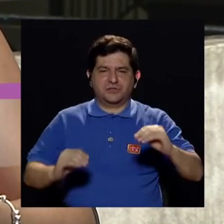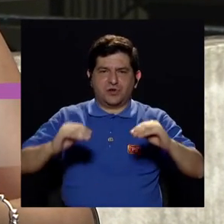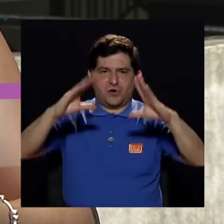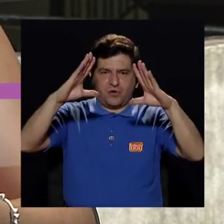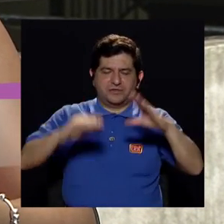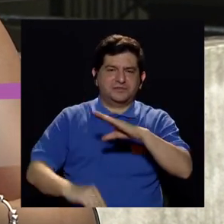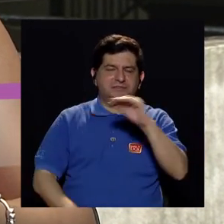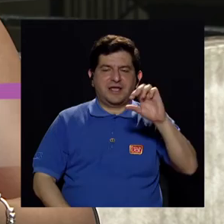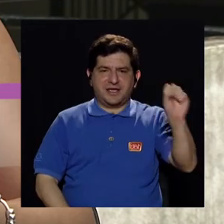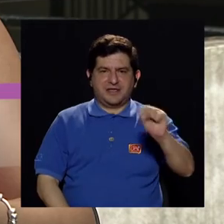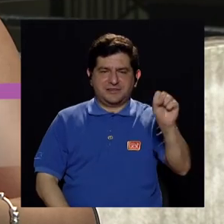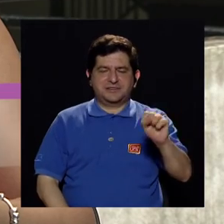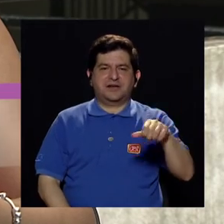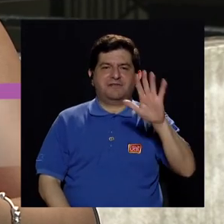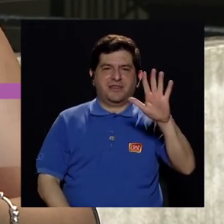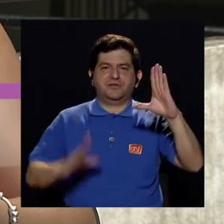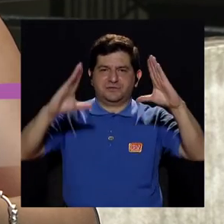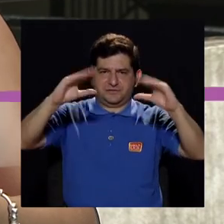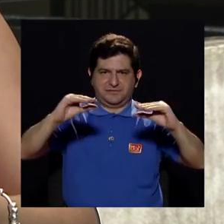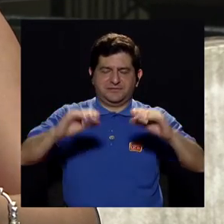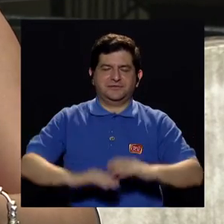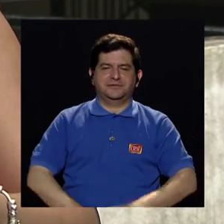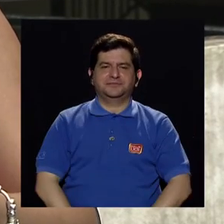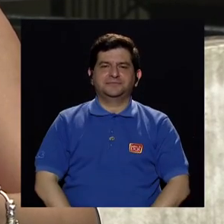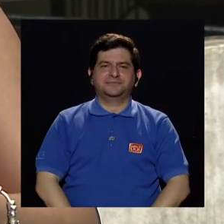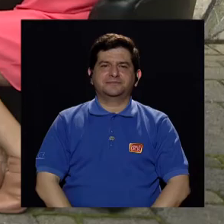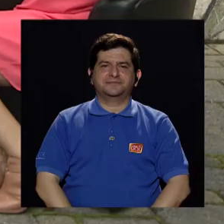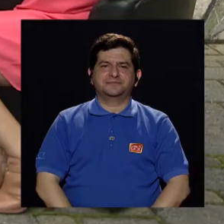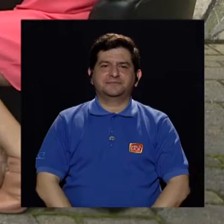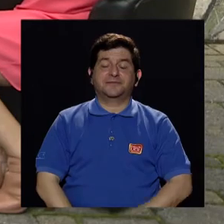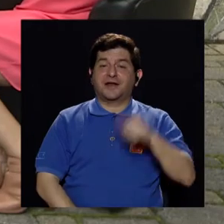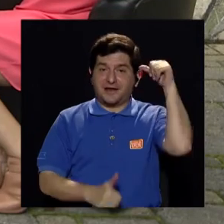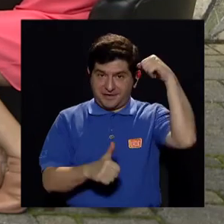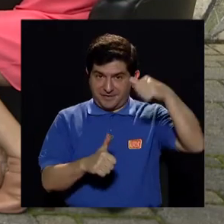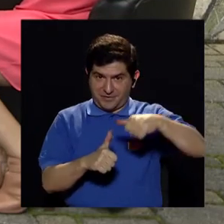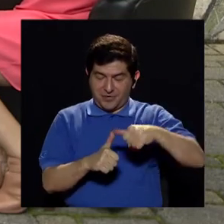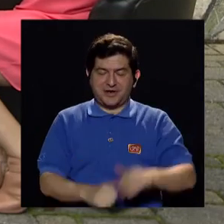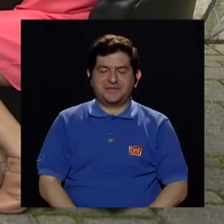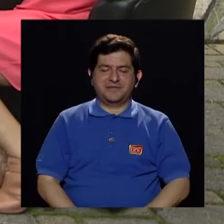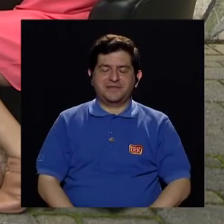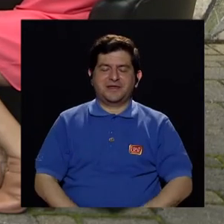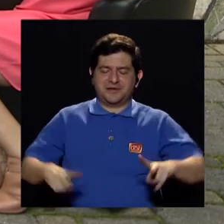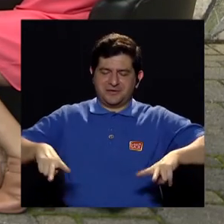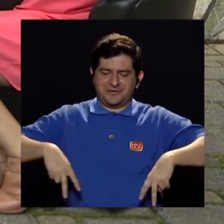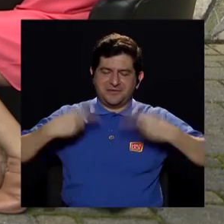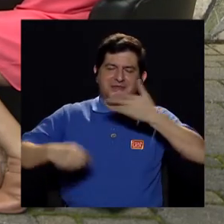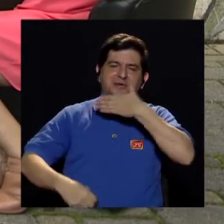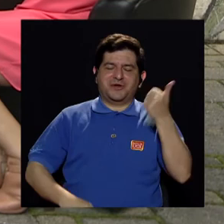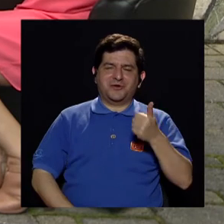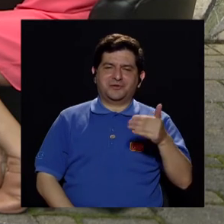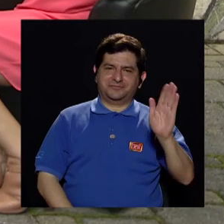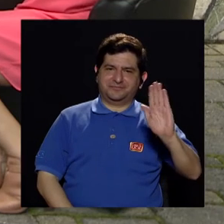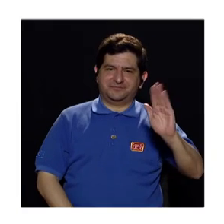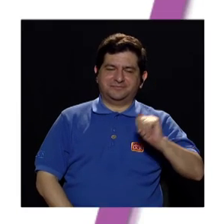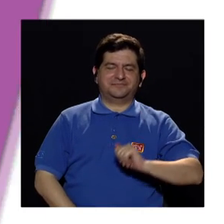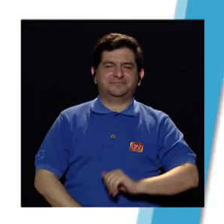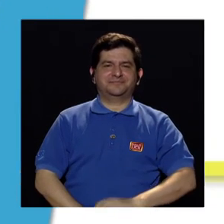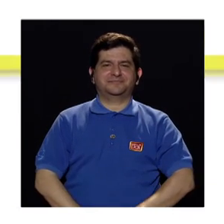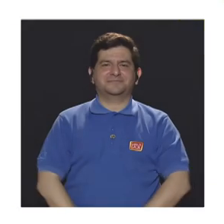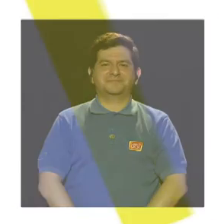de la mañana y los sábados a las 5 de la tarde. Y recuerde, vivir mejor. Hasta luego.